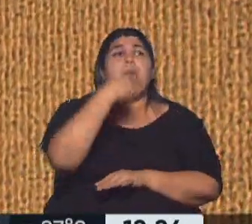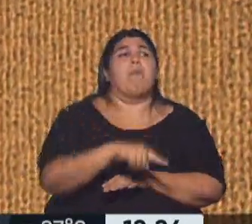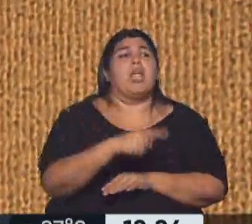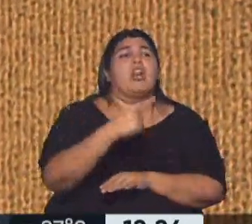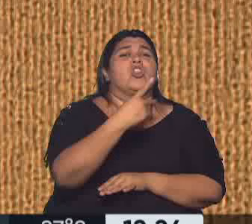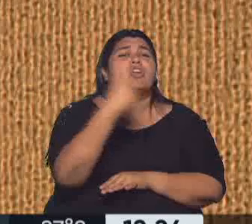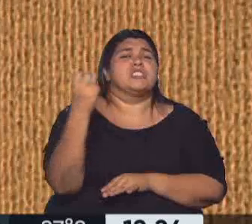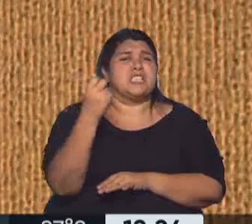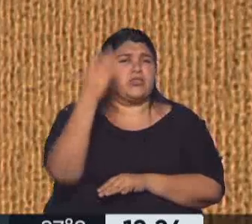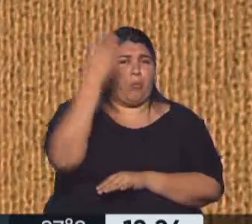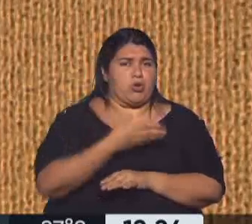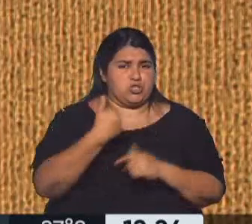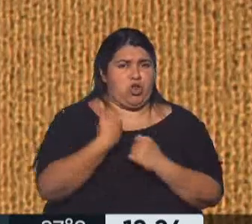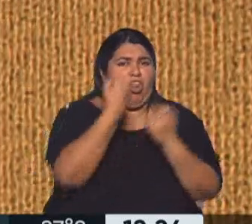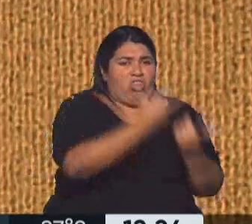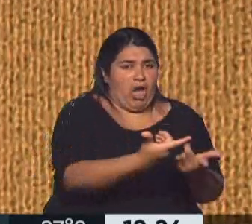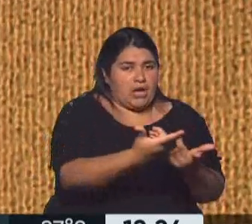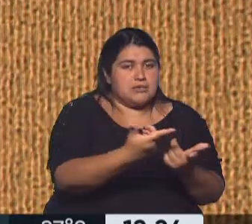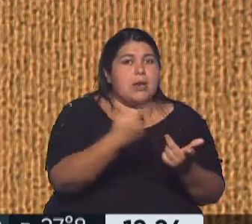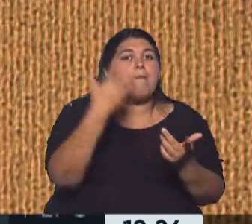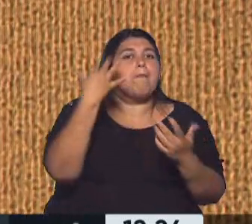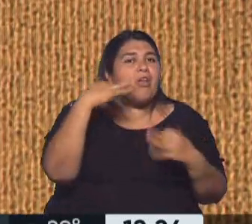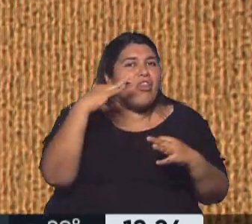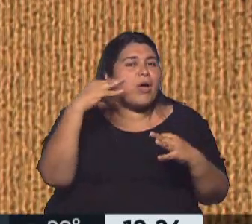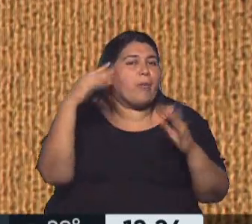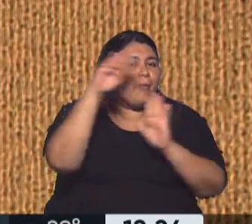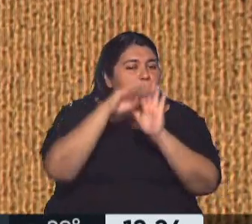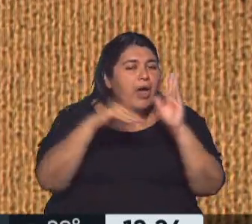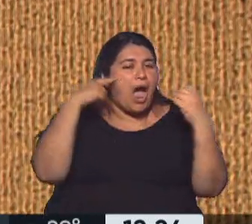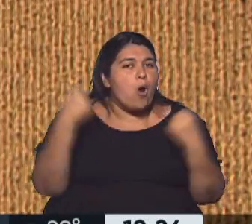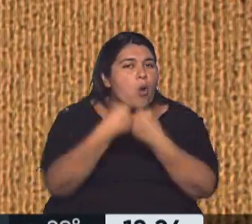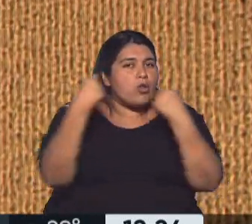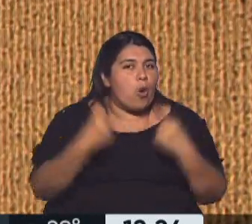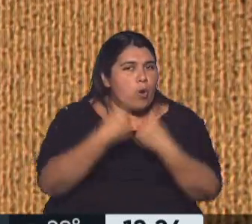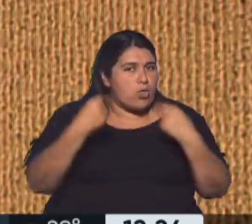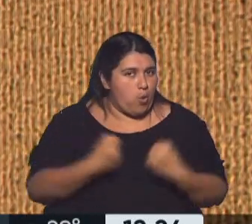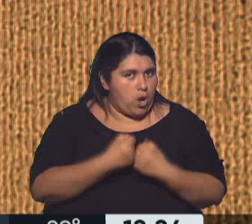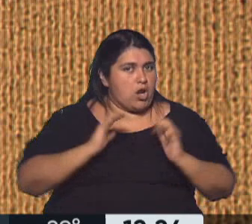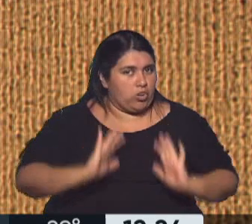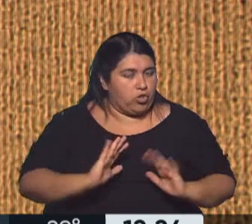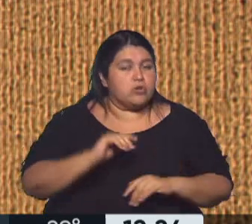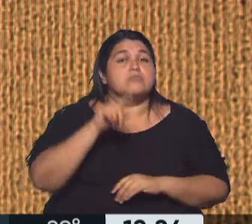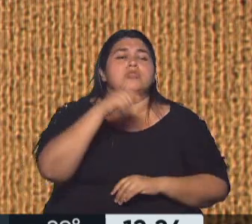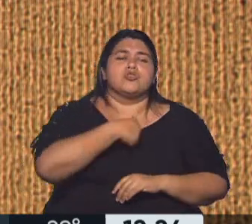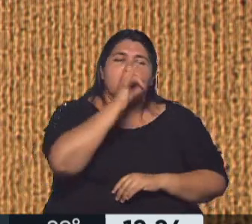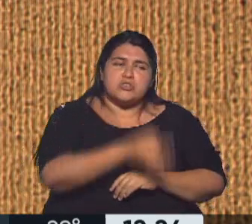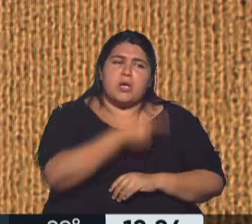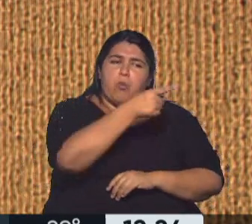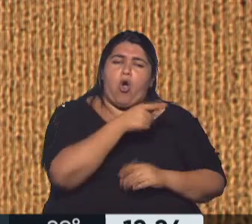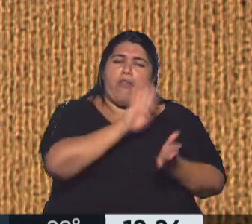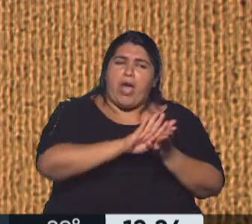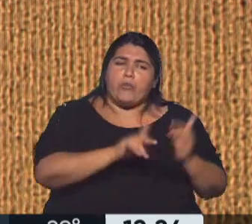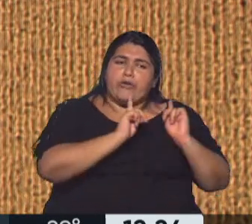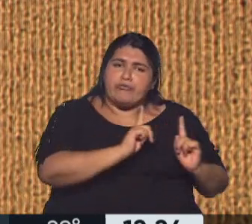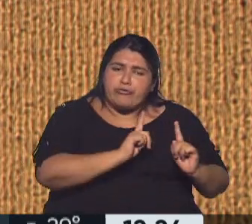función de qué? En función de cumplir determinados criterios de acceso excepcional. Es decir, yo sé que vos vas a tener deuda sostenible, vas a